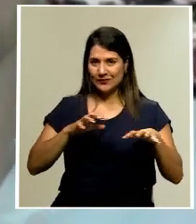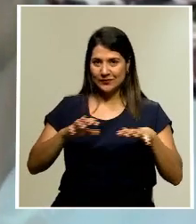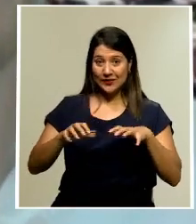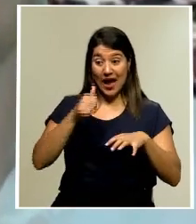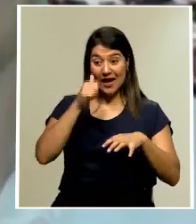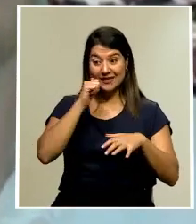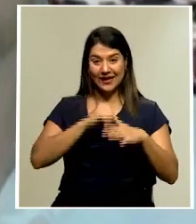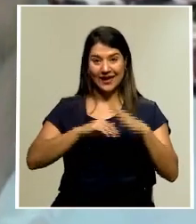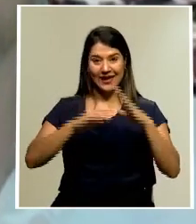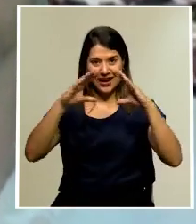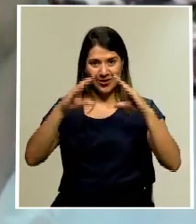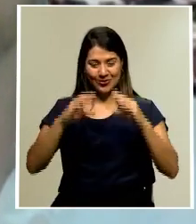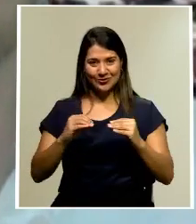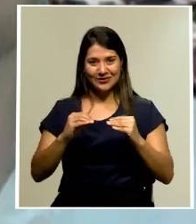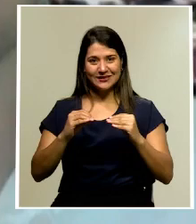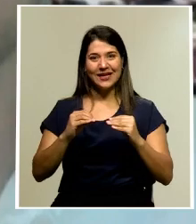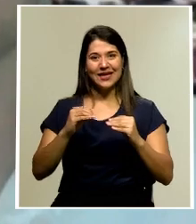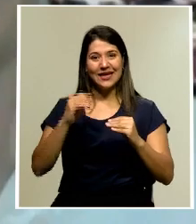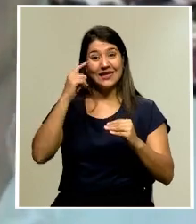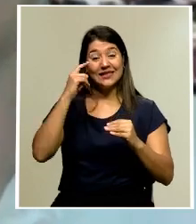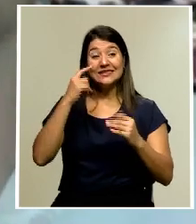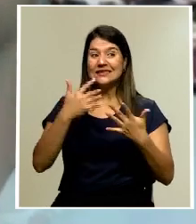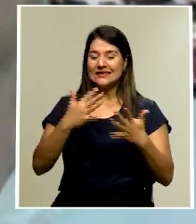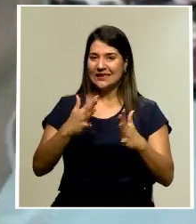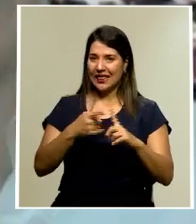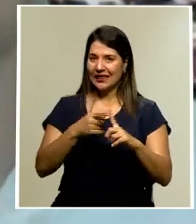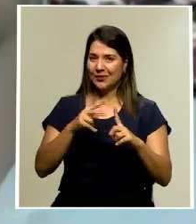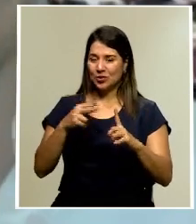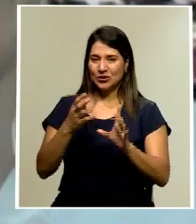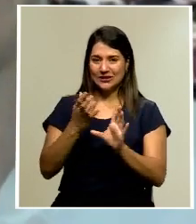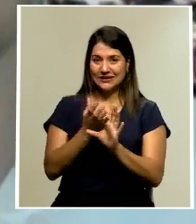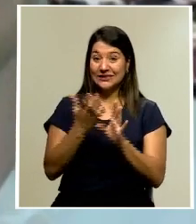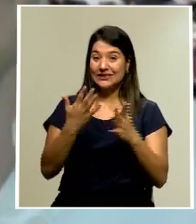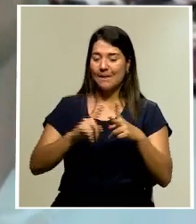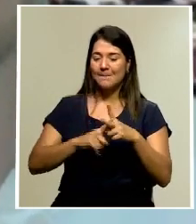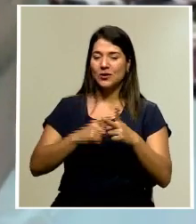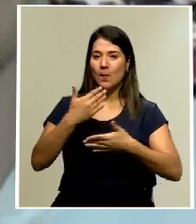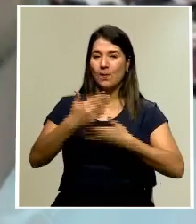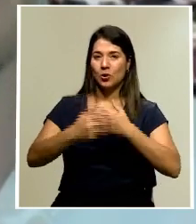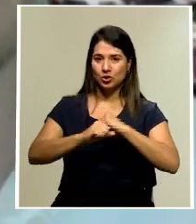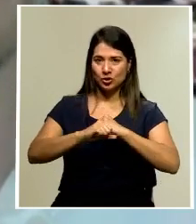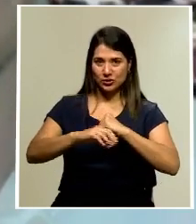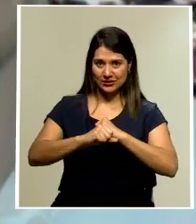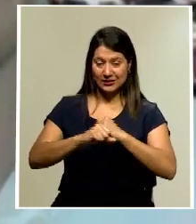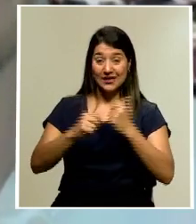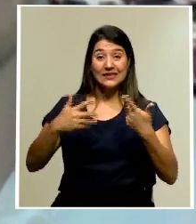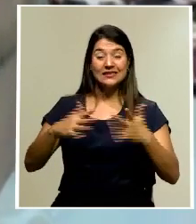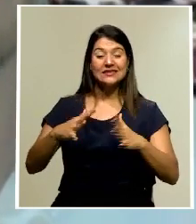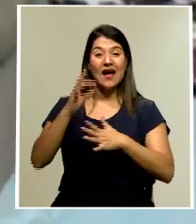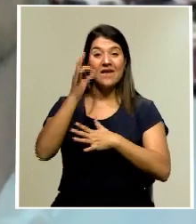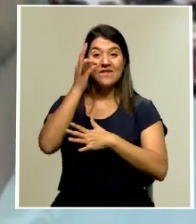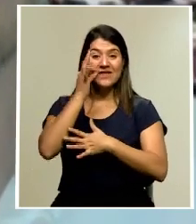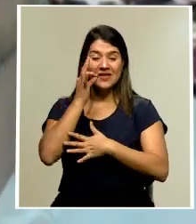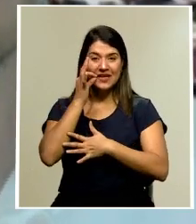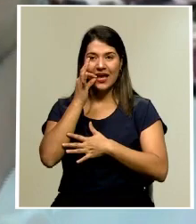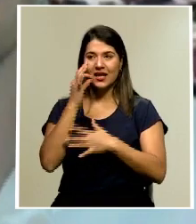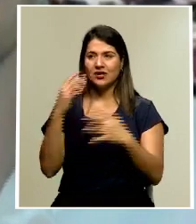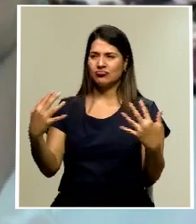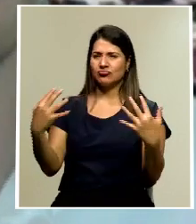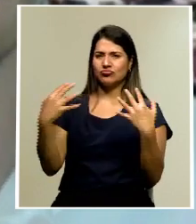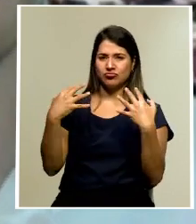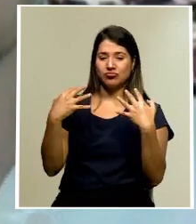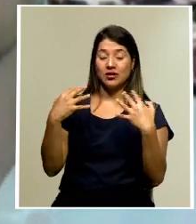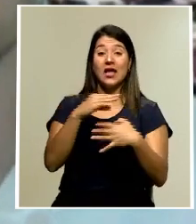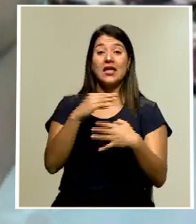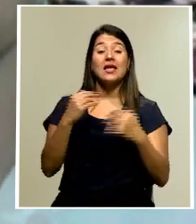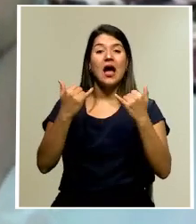Anoche, psicológicamente, empezó la campaña. José María Figueres se puso en el centro de la escena política